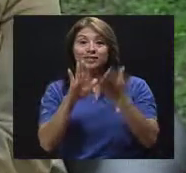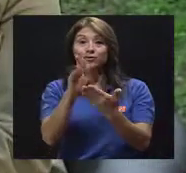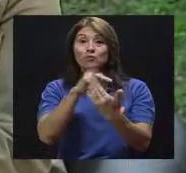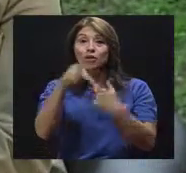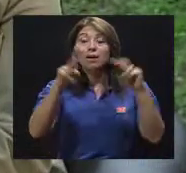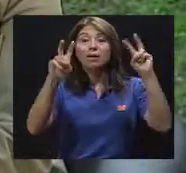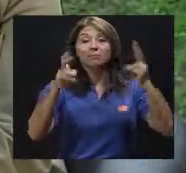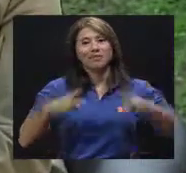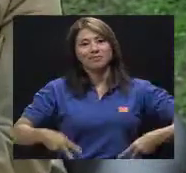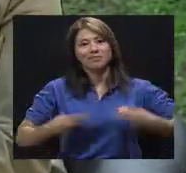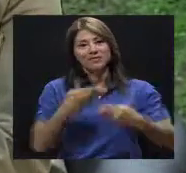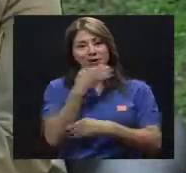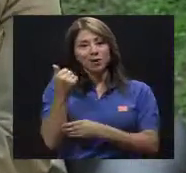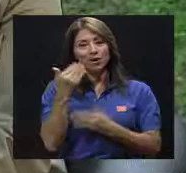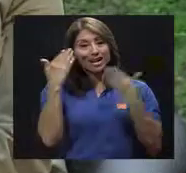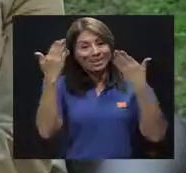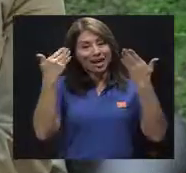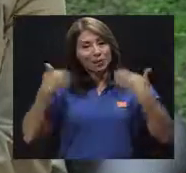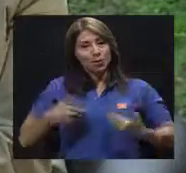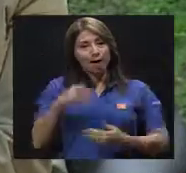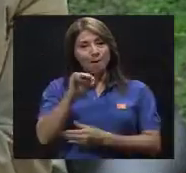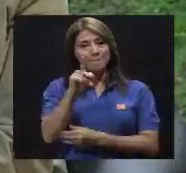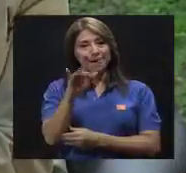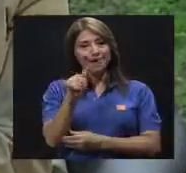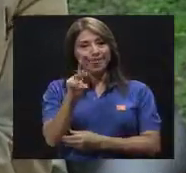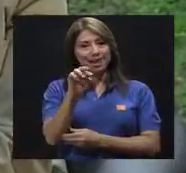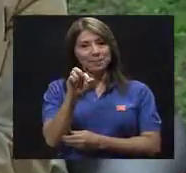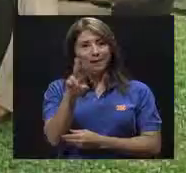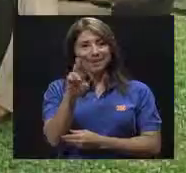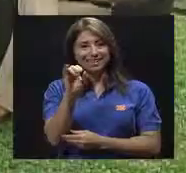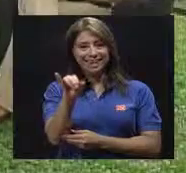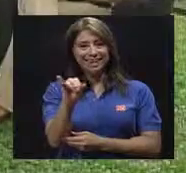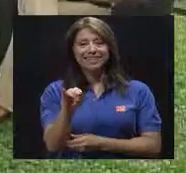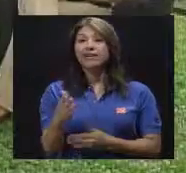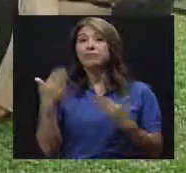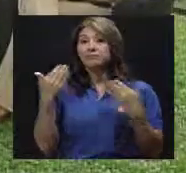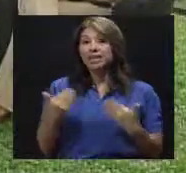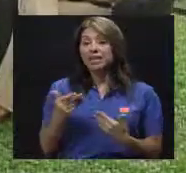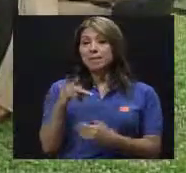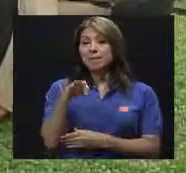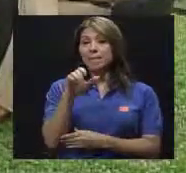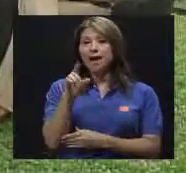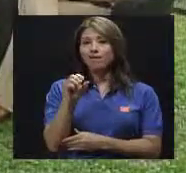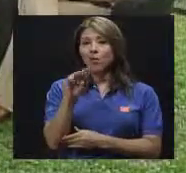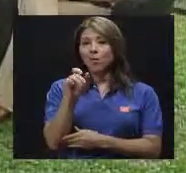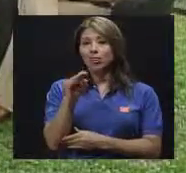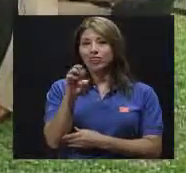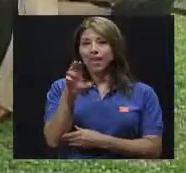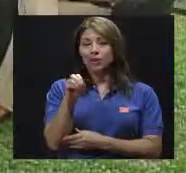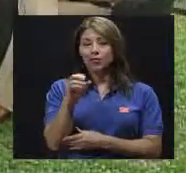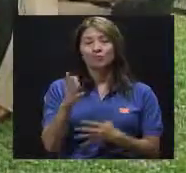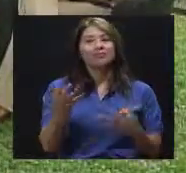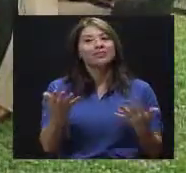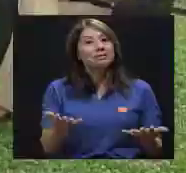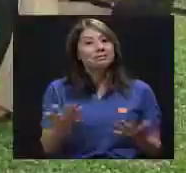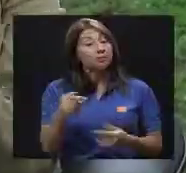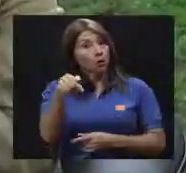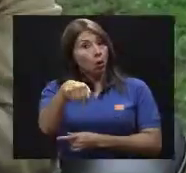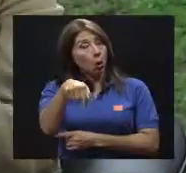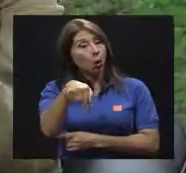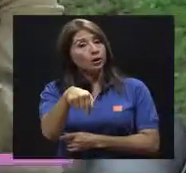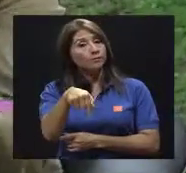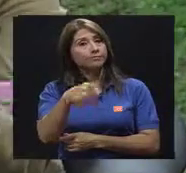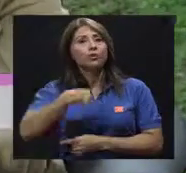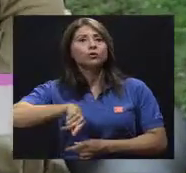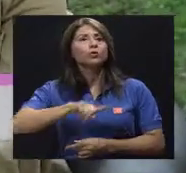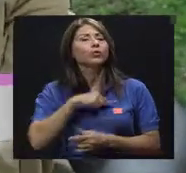bienvenidos a su programa Vivir Mejor. Les saluda María del Mar Izaguirre. Y Pablo Montero. Definitivamente, Pablo, que hoy vamos a